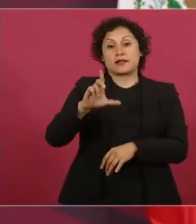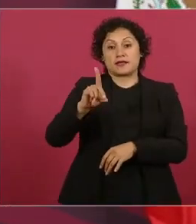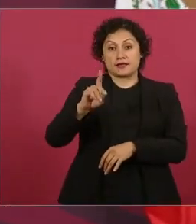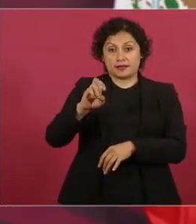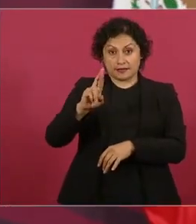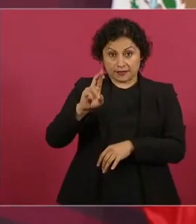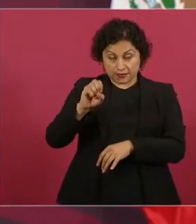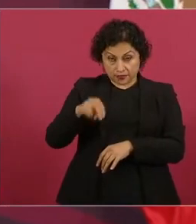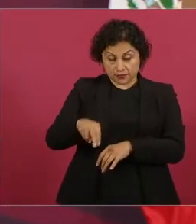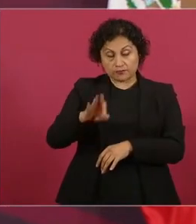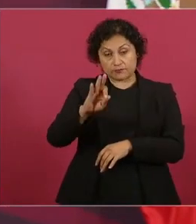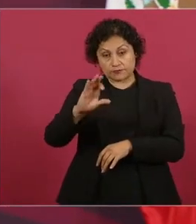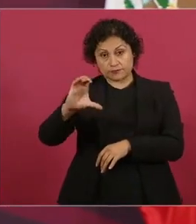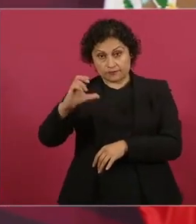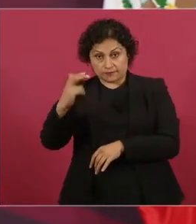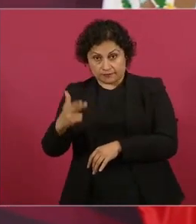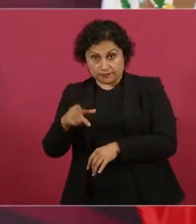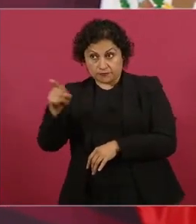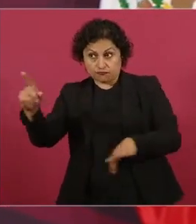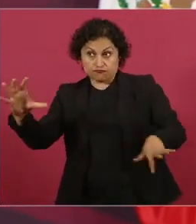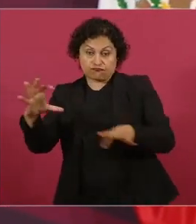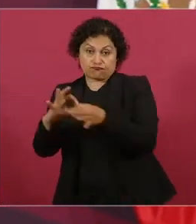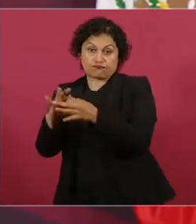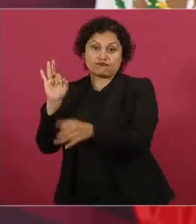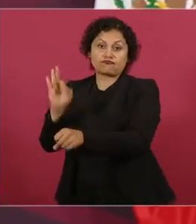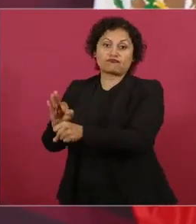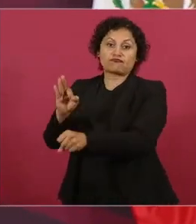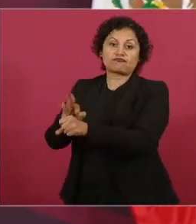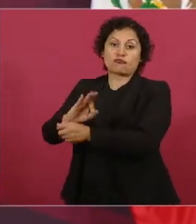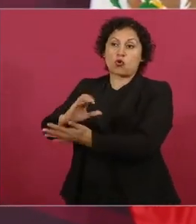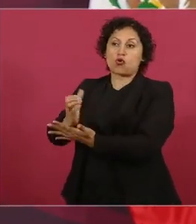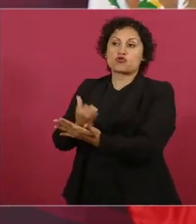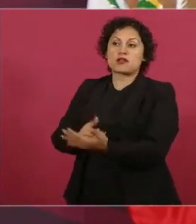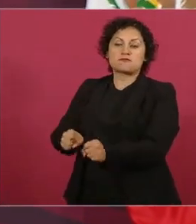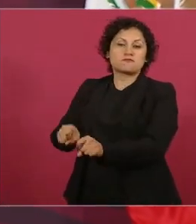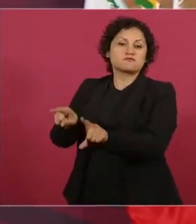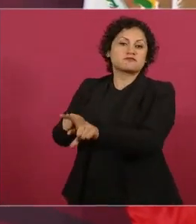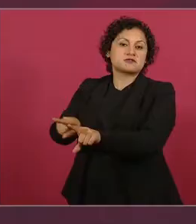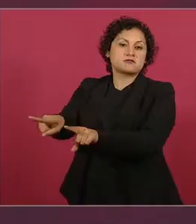y durante el gobierno del licenciado Peña.